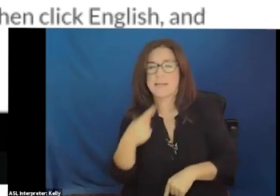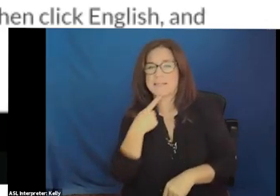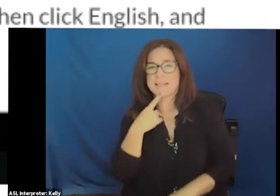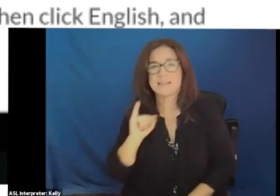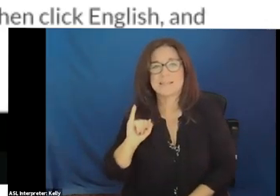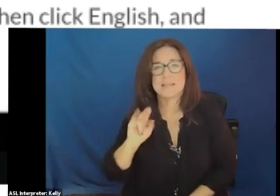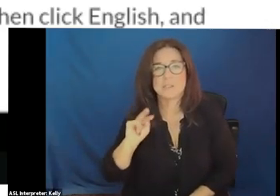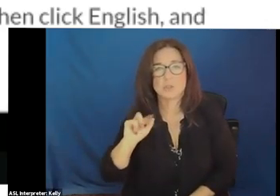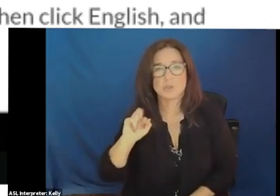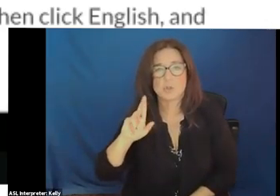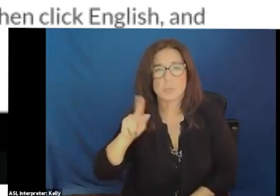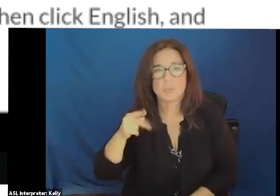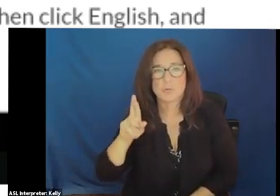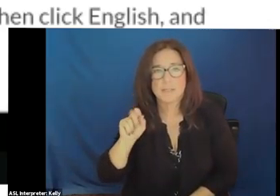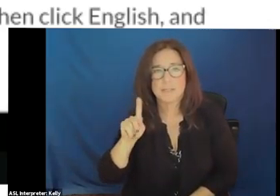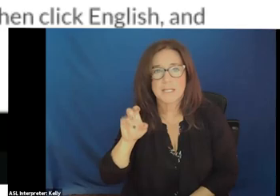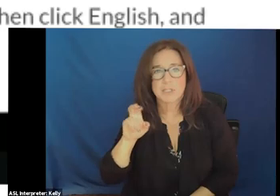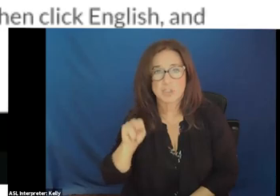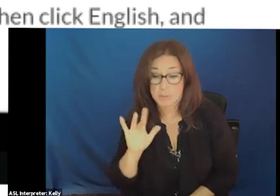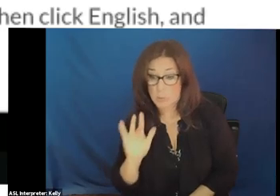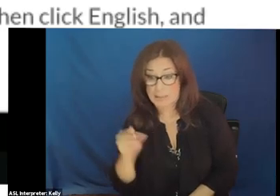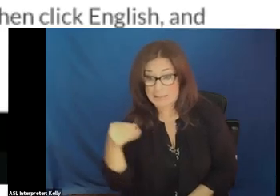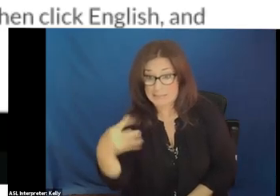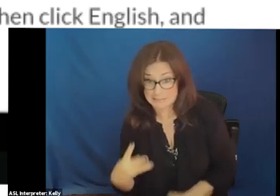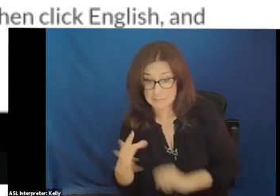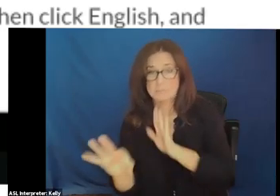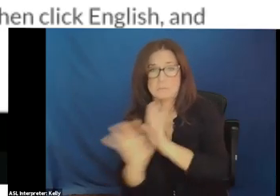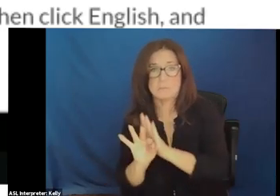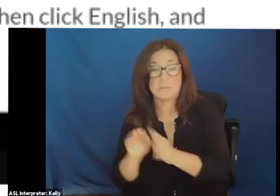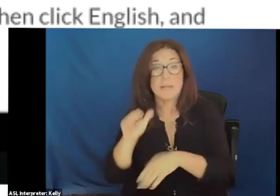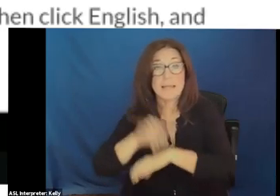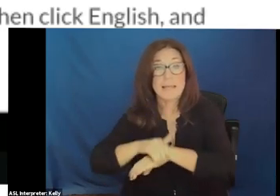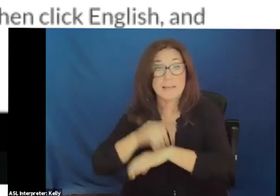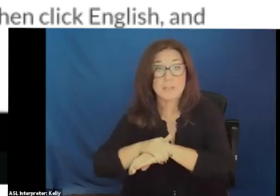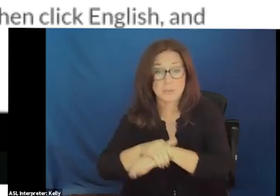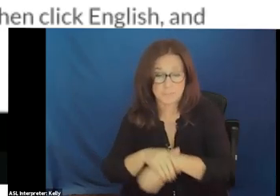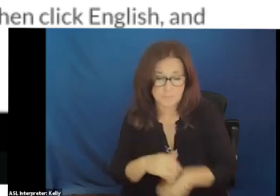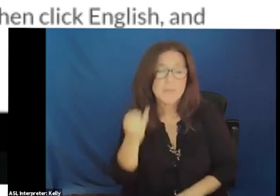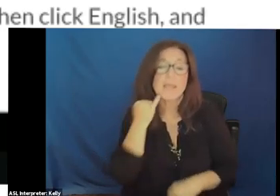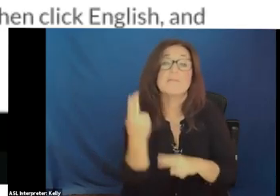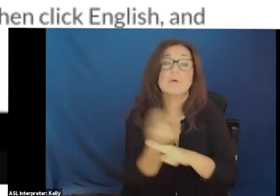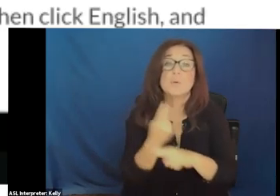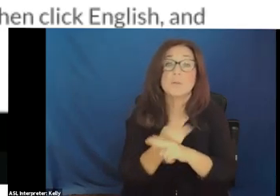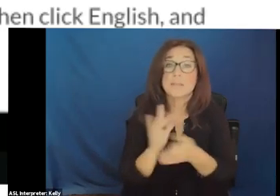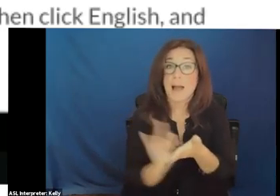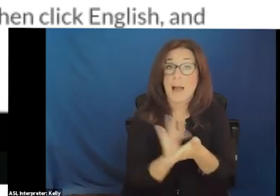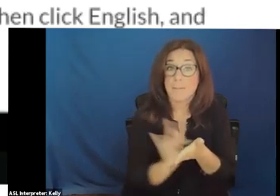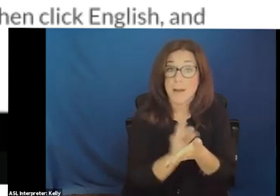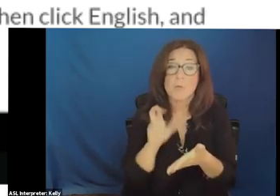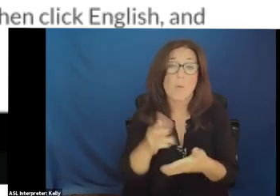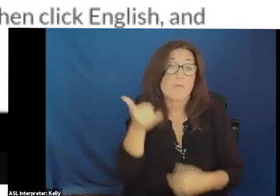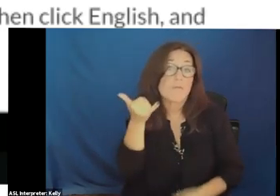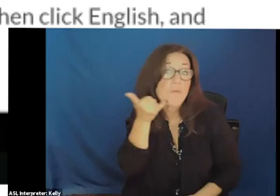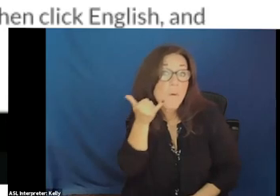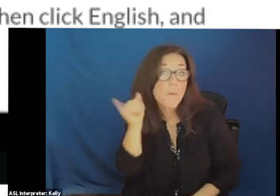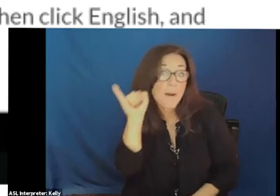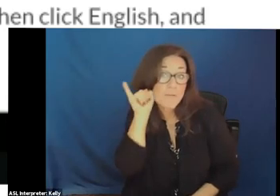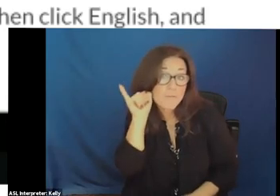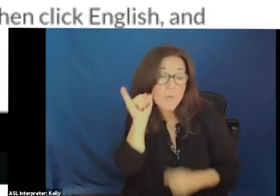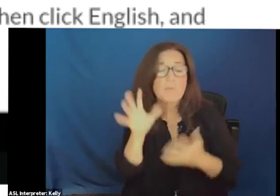inglés definición en telephone no quita su dominio en su lectura interpretación del sol en